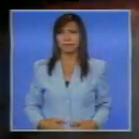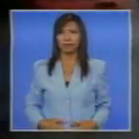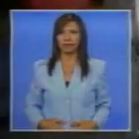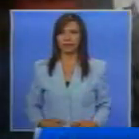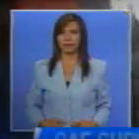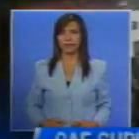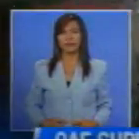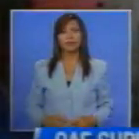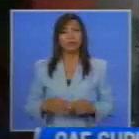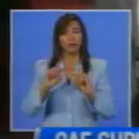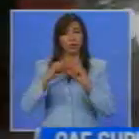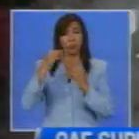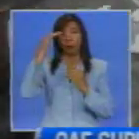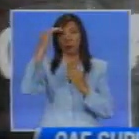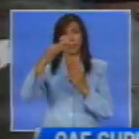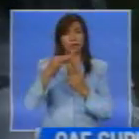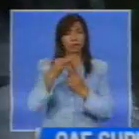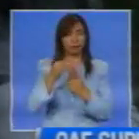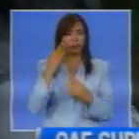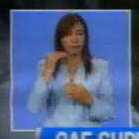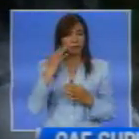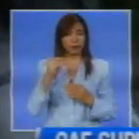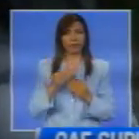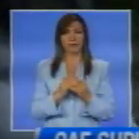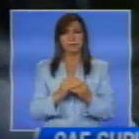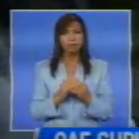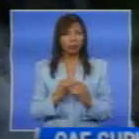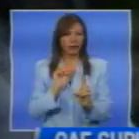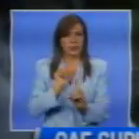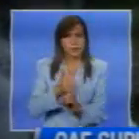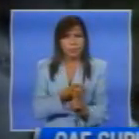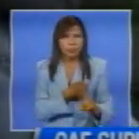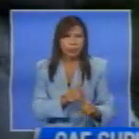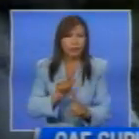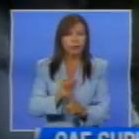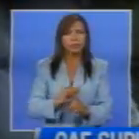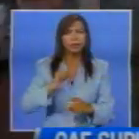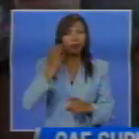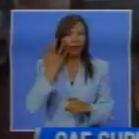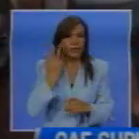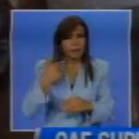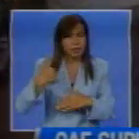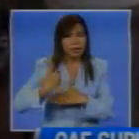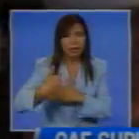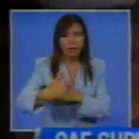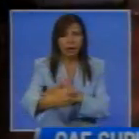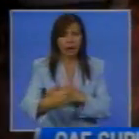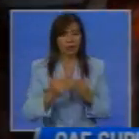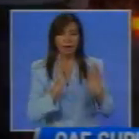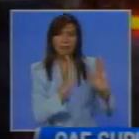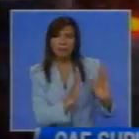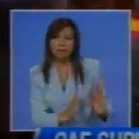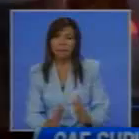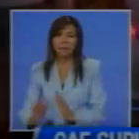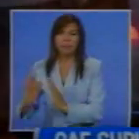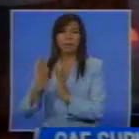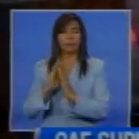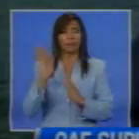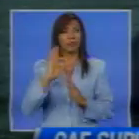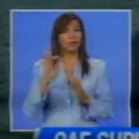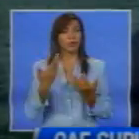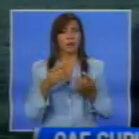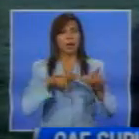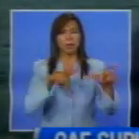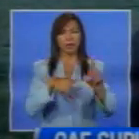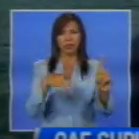de varios días de seguimiento, la policía logró asestar un certero golpe contra el AMPA organizada, que al parecer planificaba un secuestro en Tulcán.